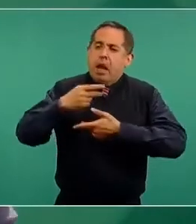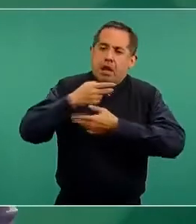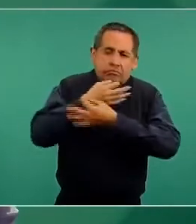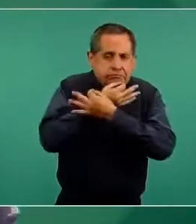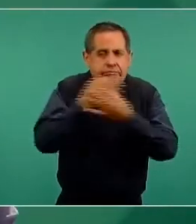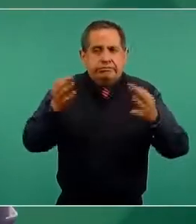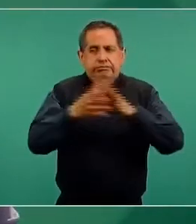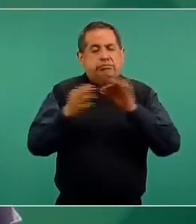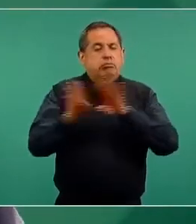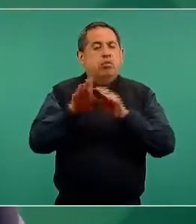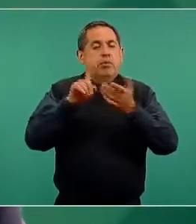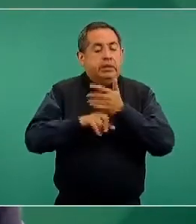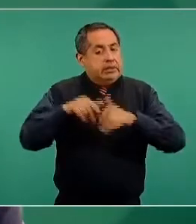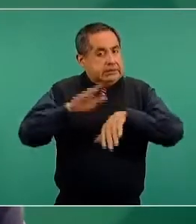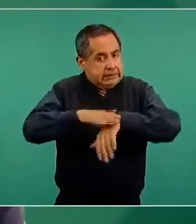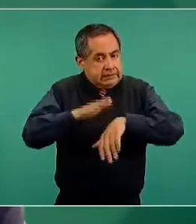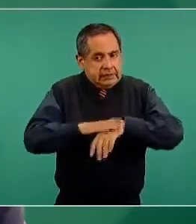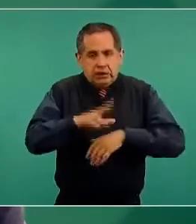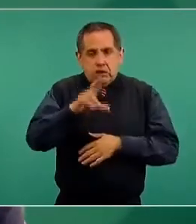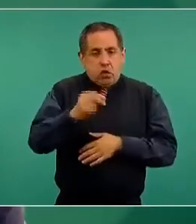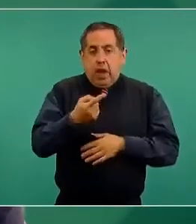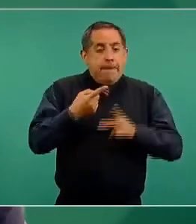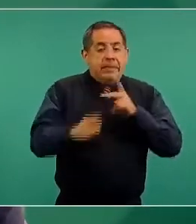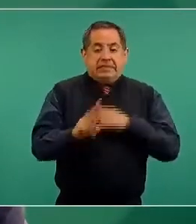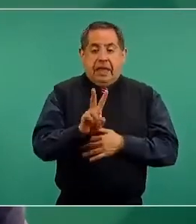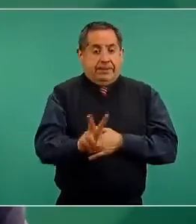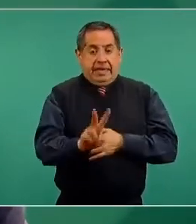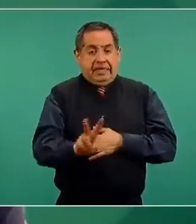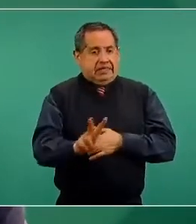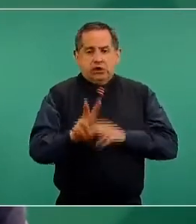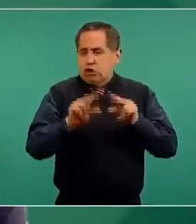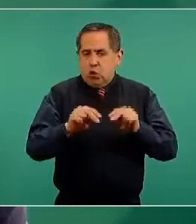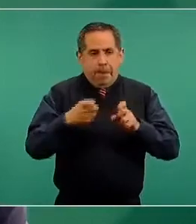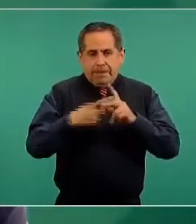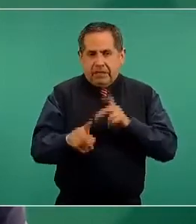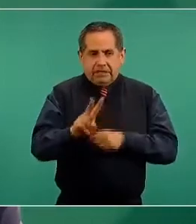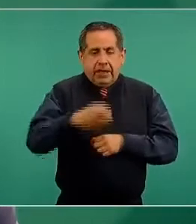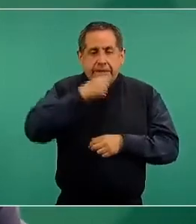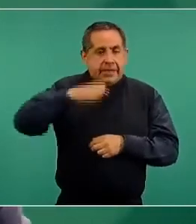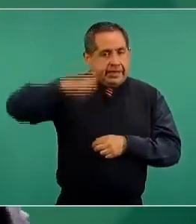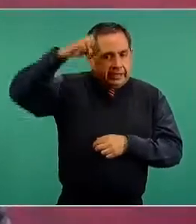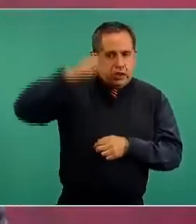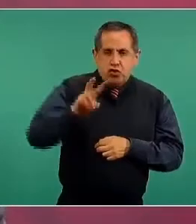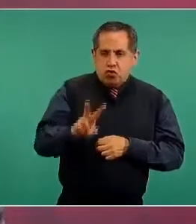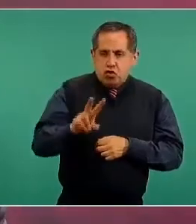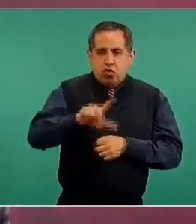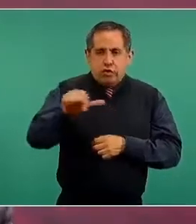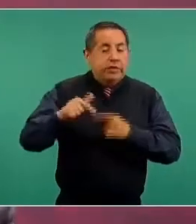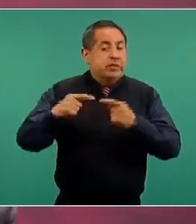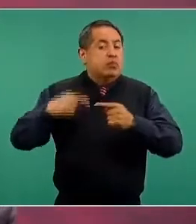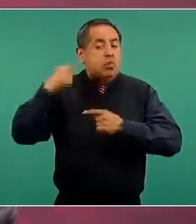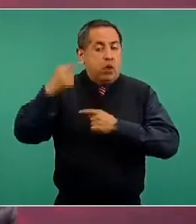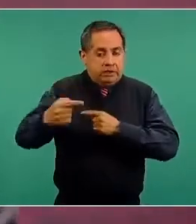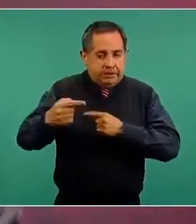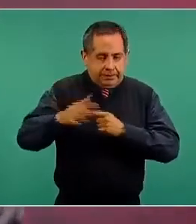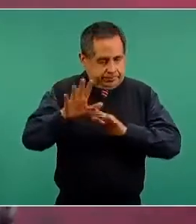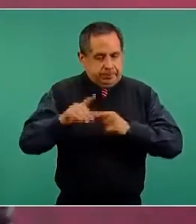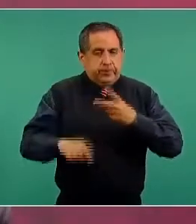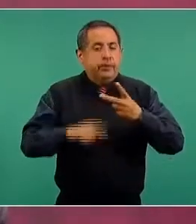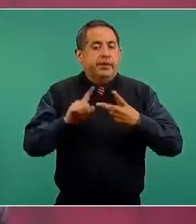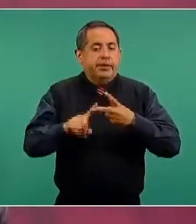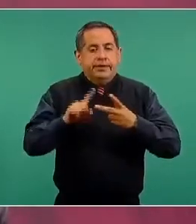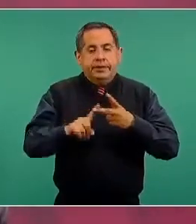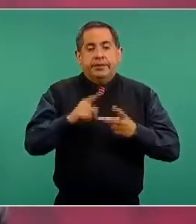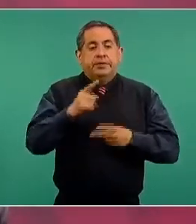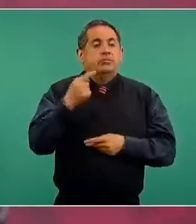patente: 1, no empieza este viernes la vacunación para personas adultas mayores, vendrá después. 2, ya hay que